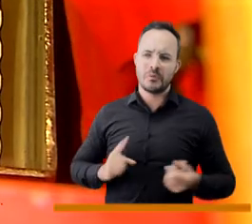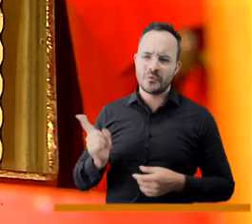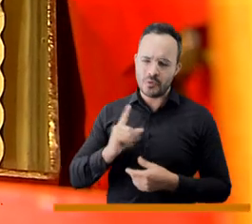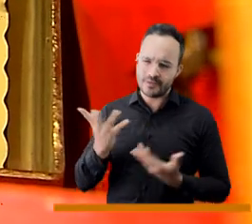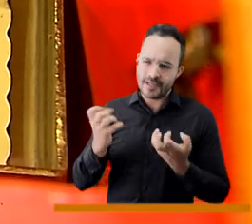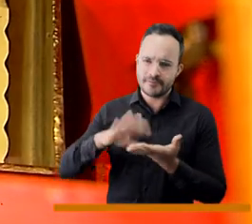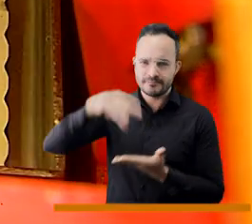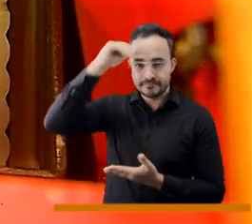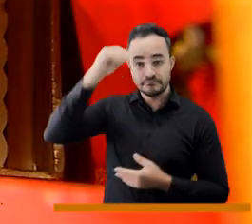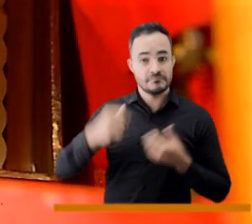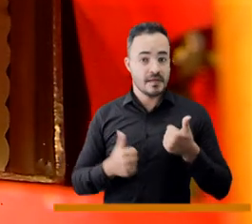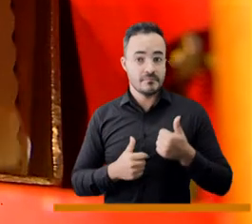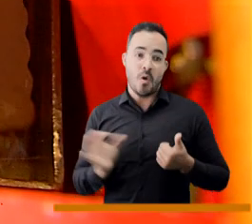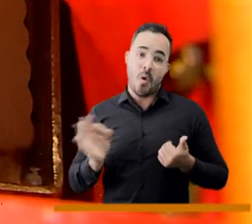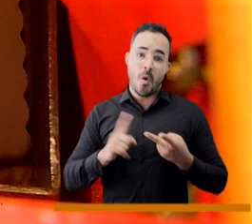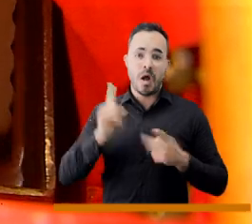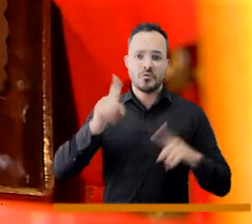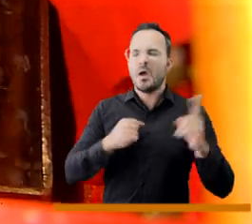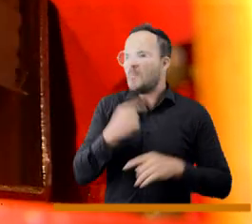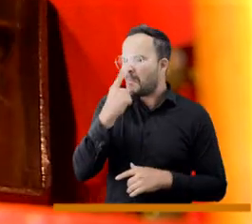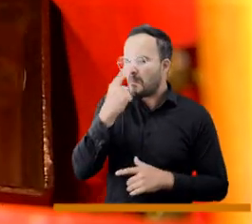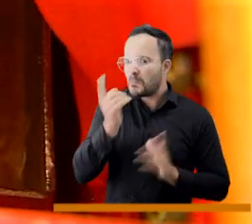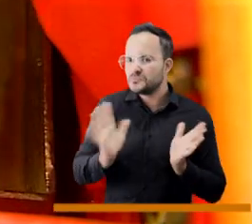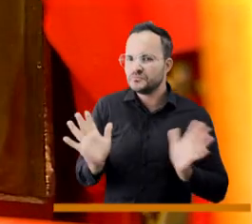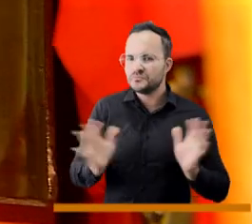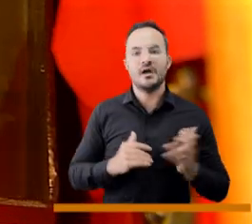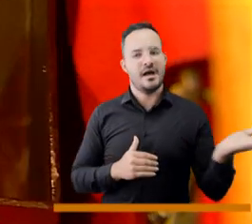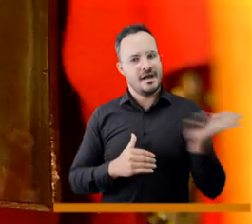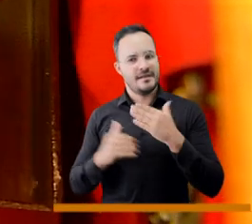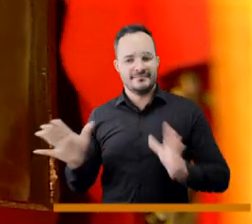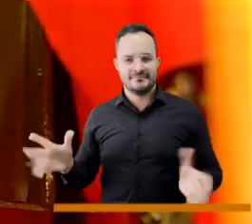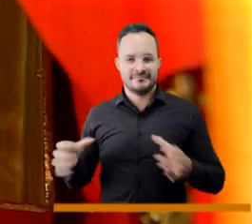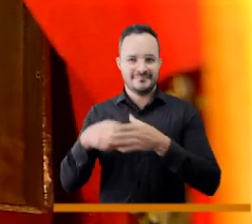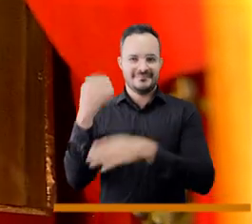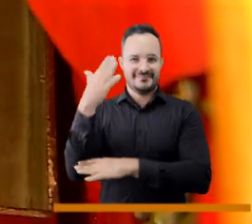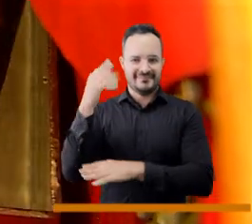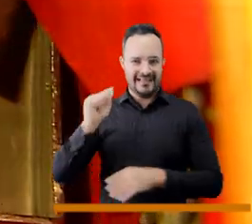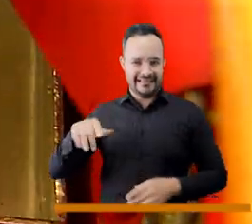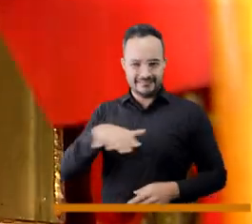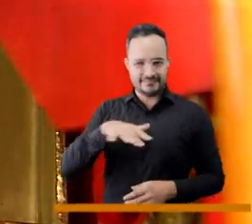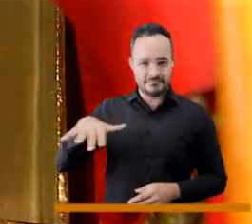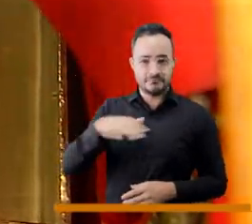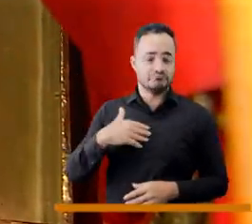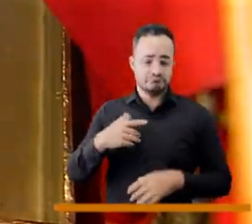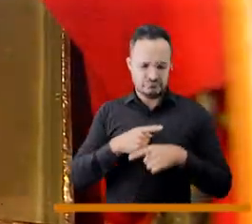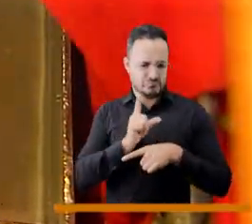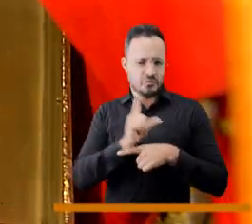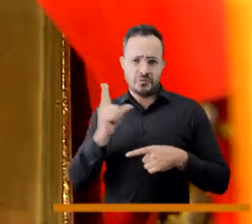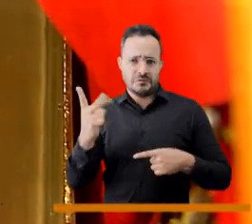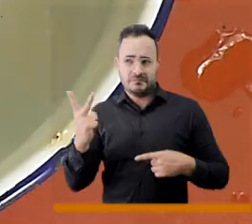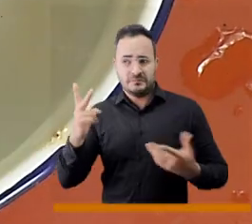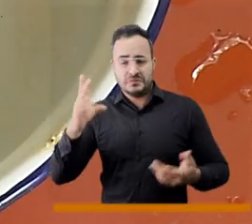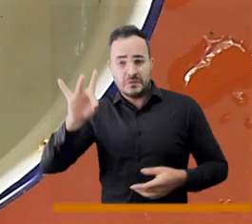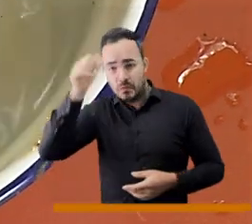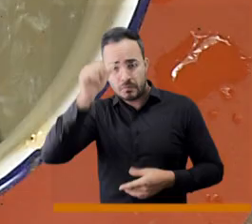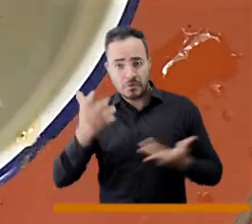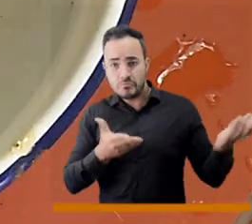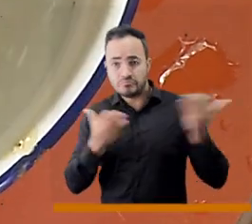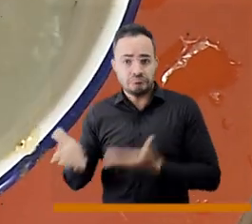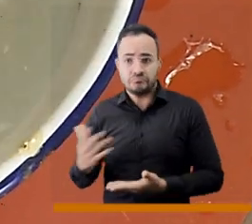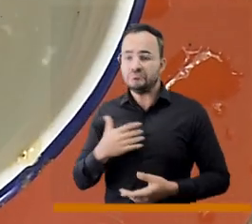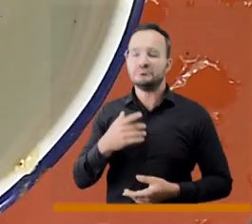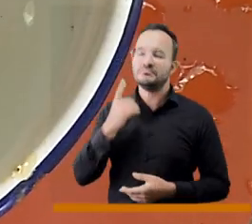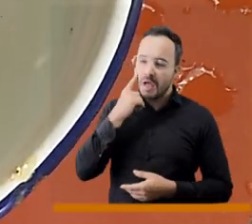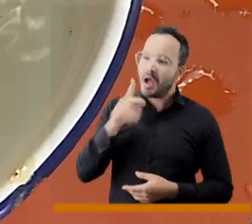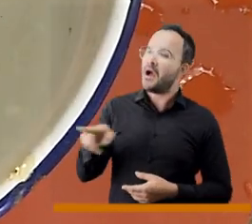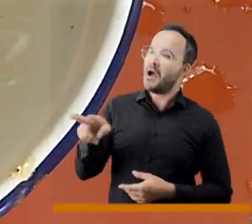esas fotos. El que no quiera aprender, pero quiera ver cómo era, pues puede subir al Pueblito Paisa prácticamente cualquier día de la semana